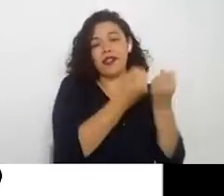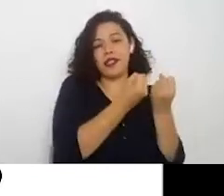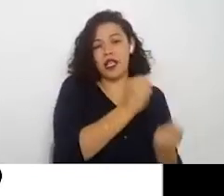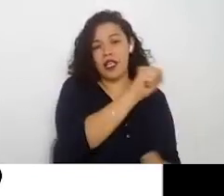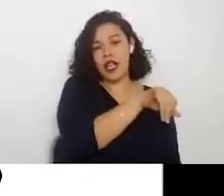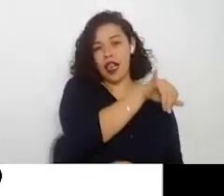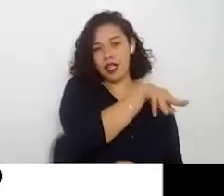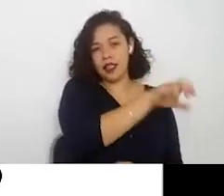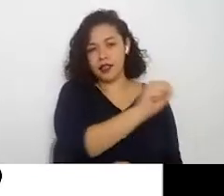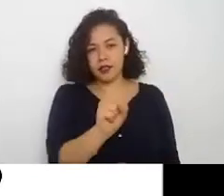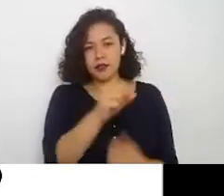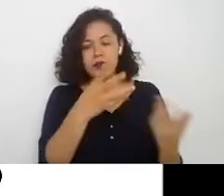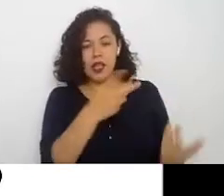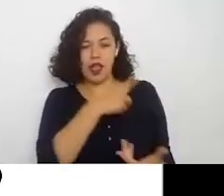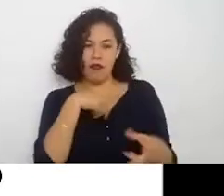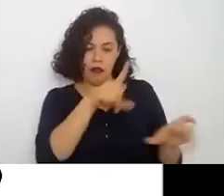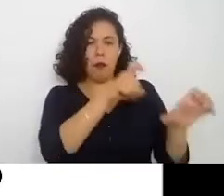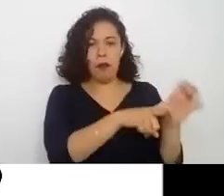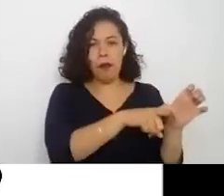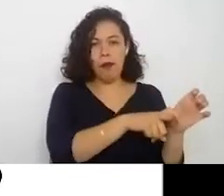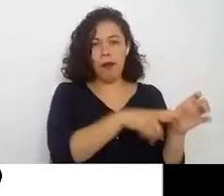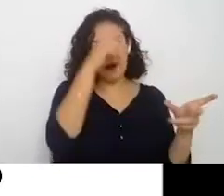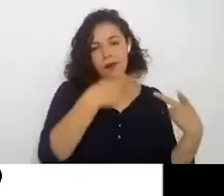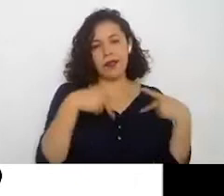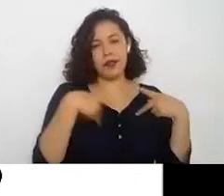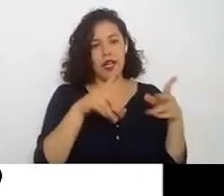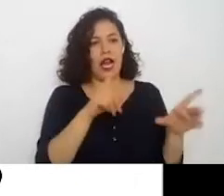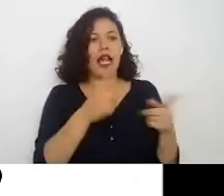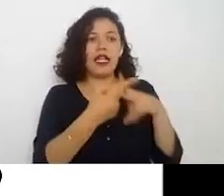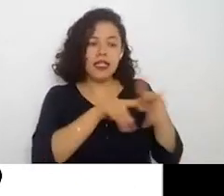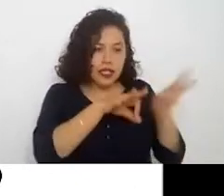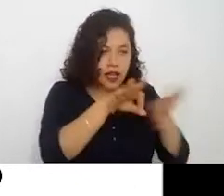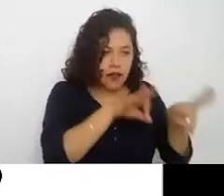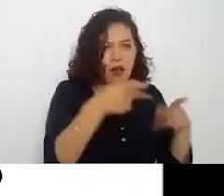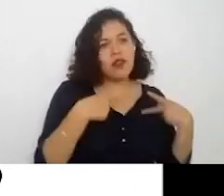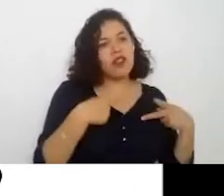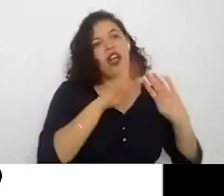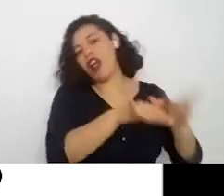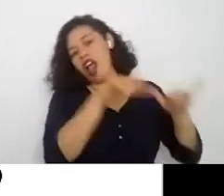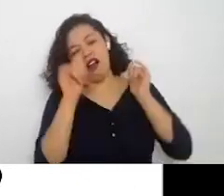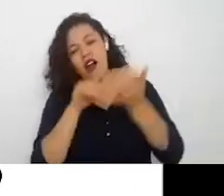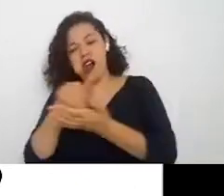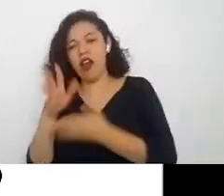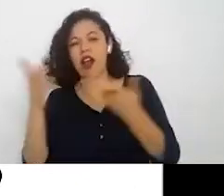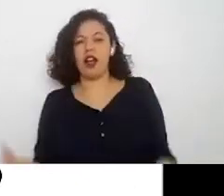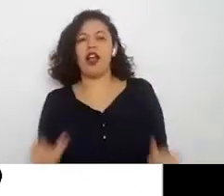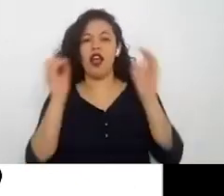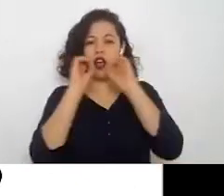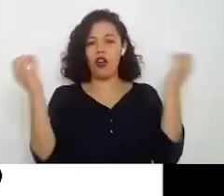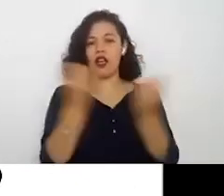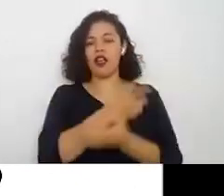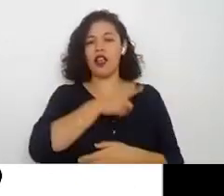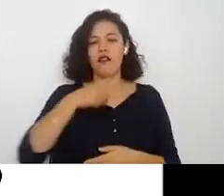movimientos de altas y de bajas de trabajadores. Deberá la organización tener un registro